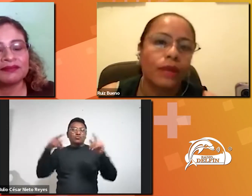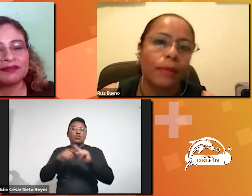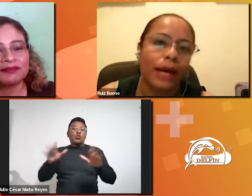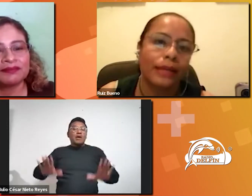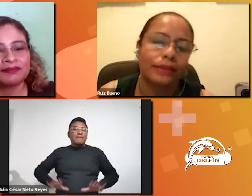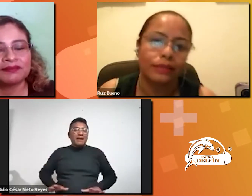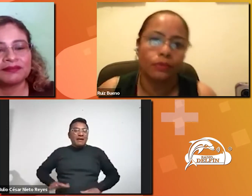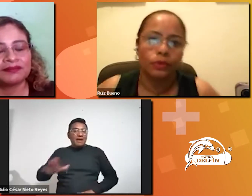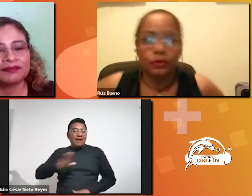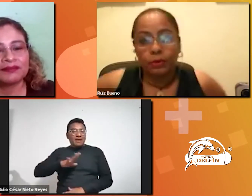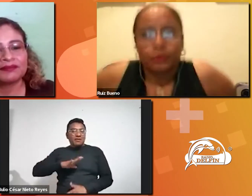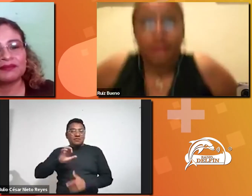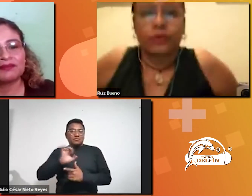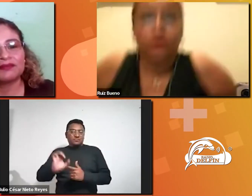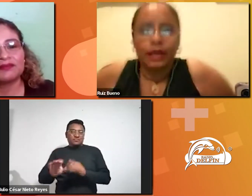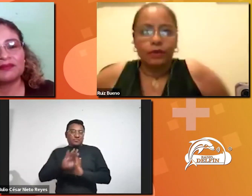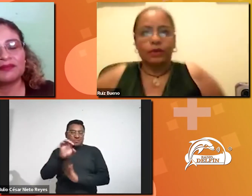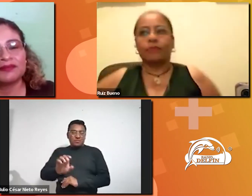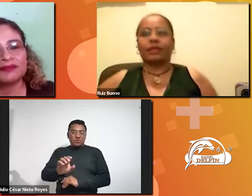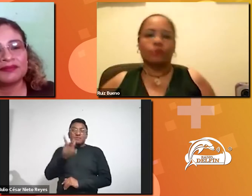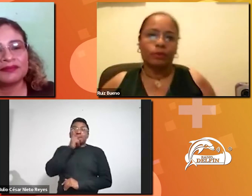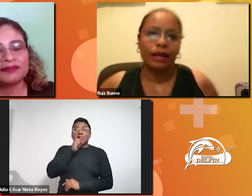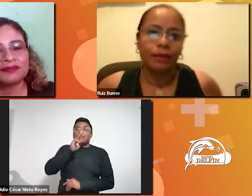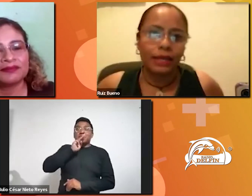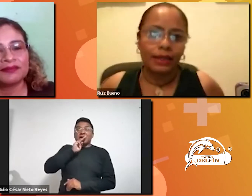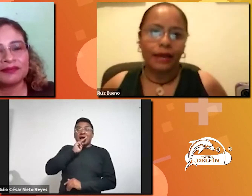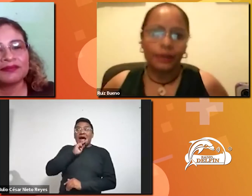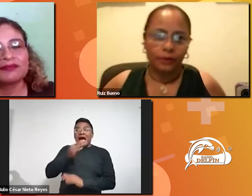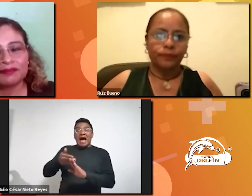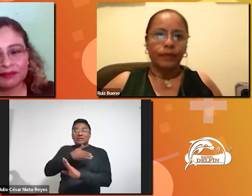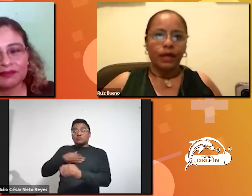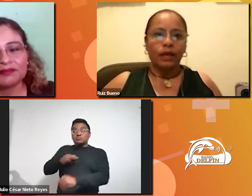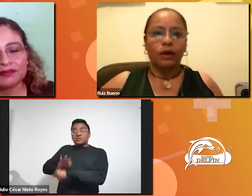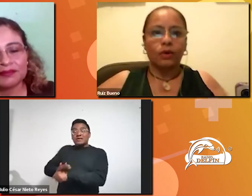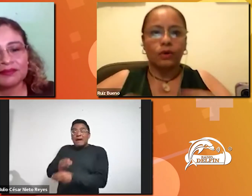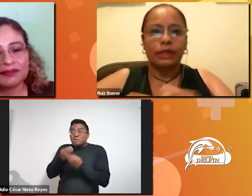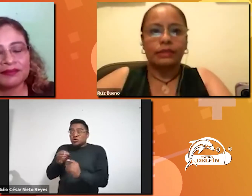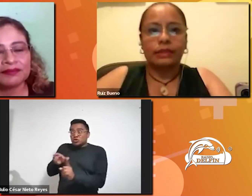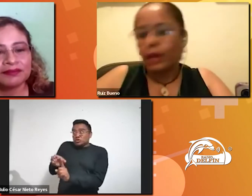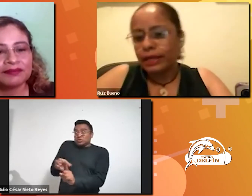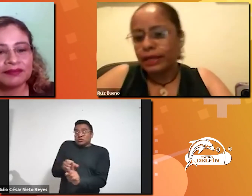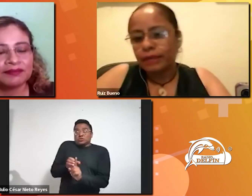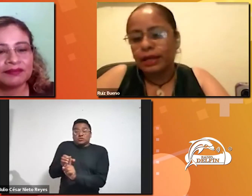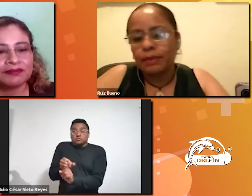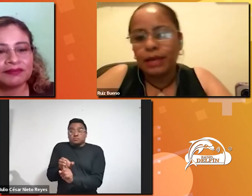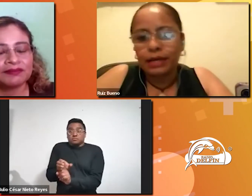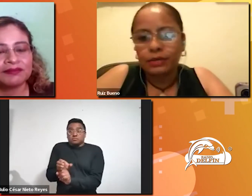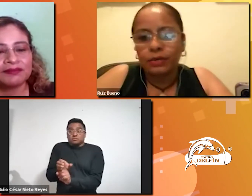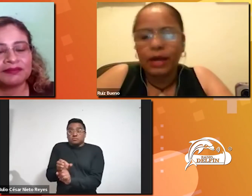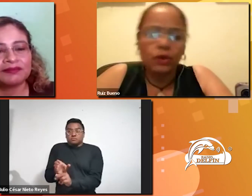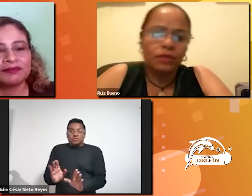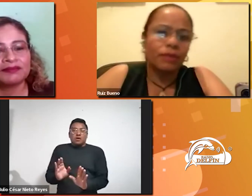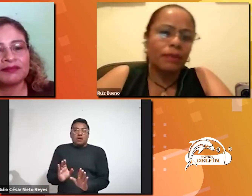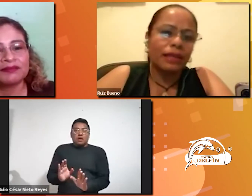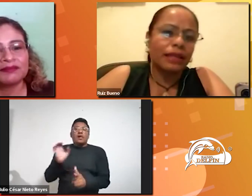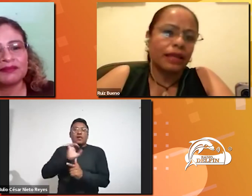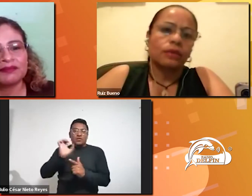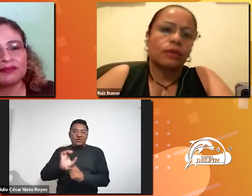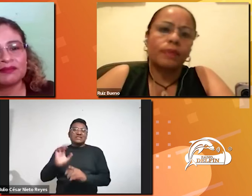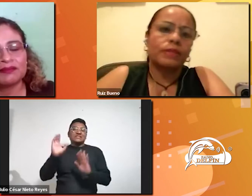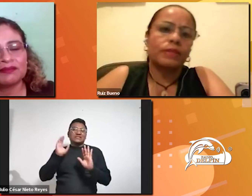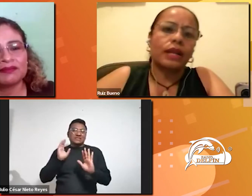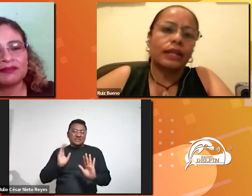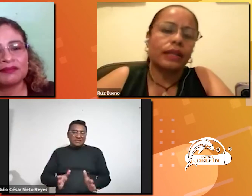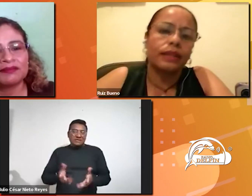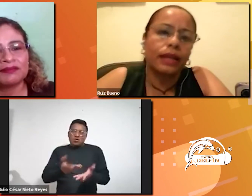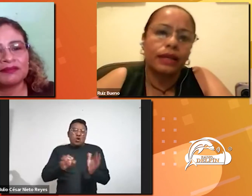o una mamá muy sobreprotectora, ¿no?, que me resolvía la vida, ¿no?, o alguien que me la resolvía, o simplemente